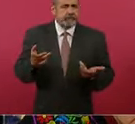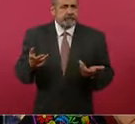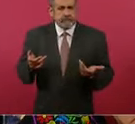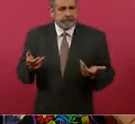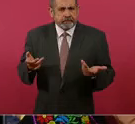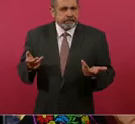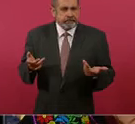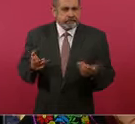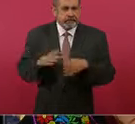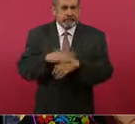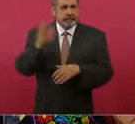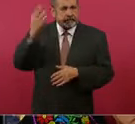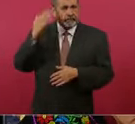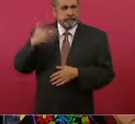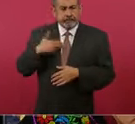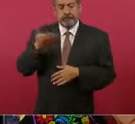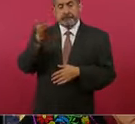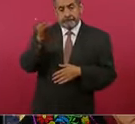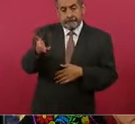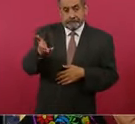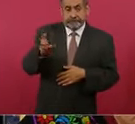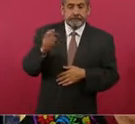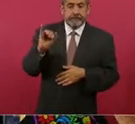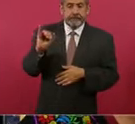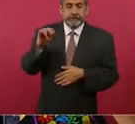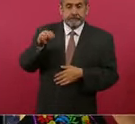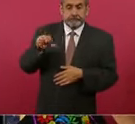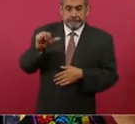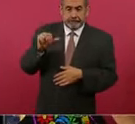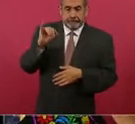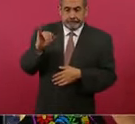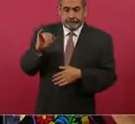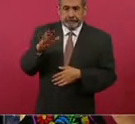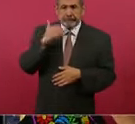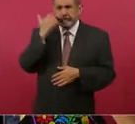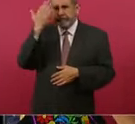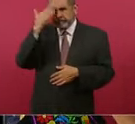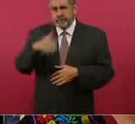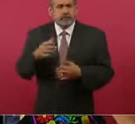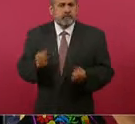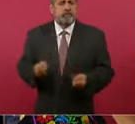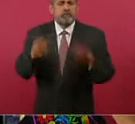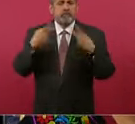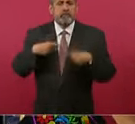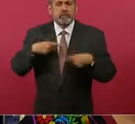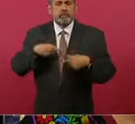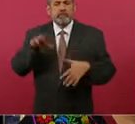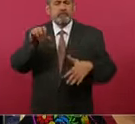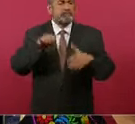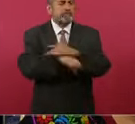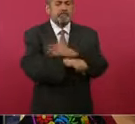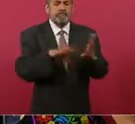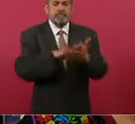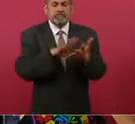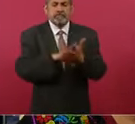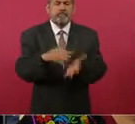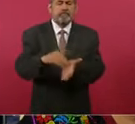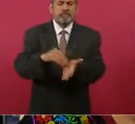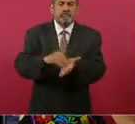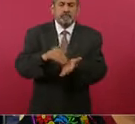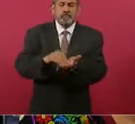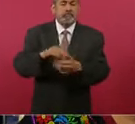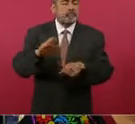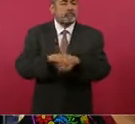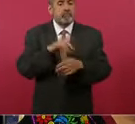le solicitamos al INAI, quisiéramos saber cuántas personas todavía están en la cárcel por beneficio